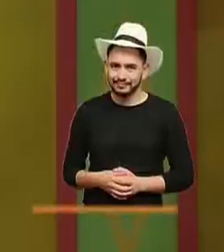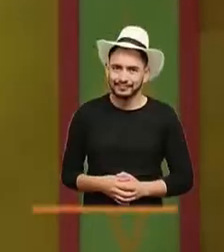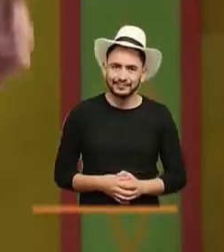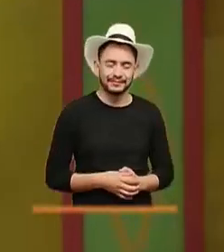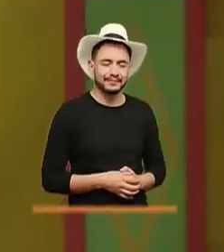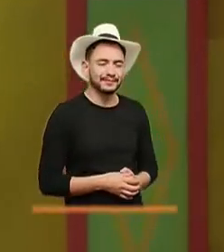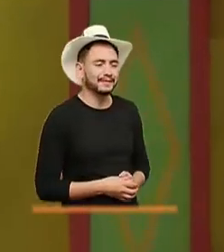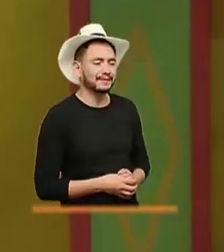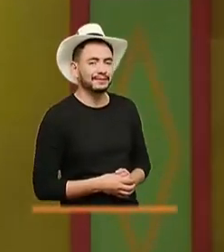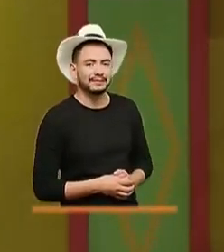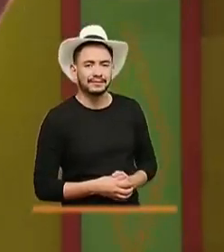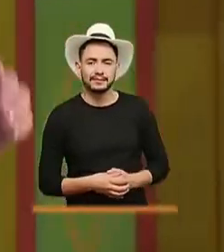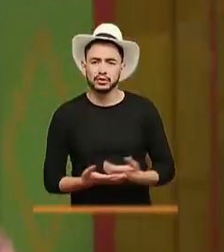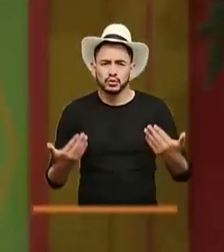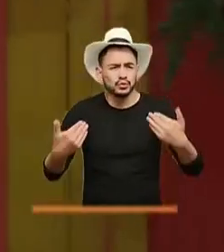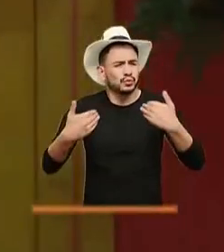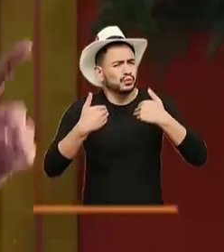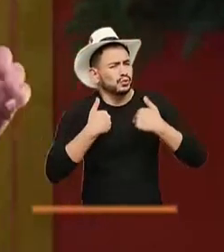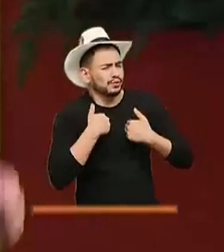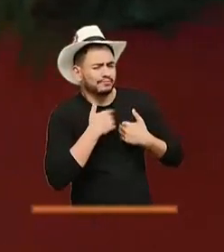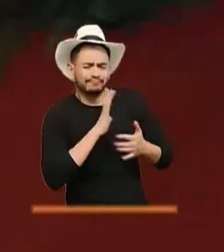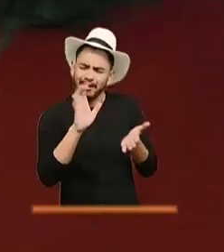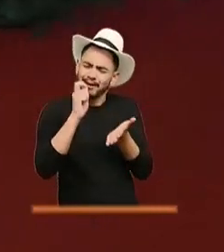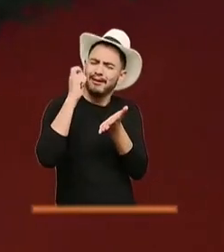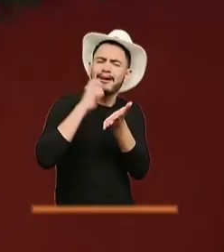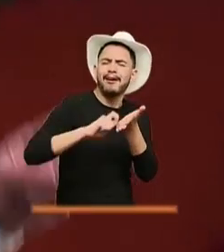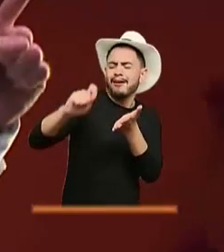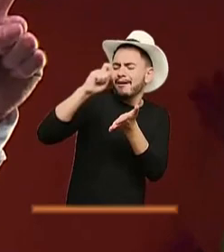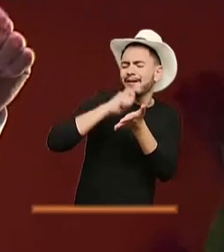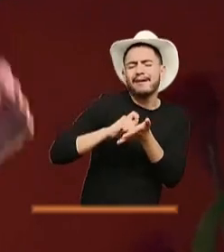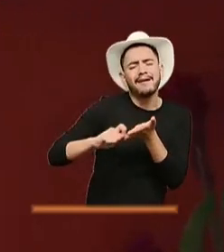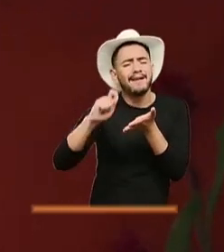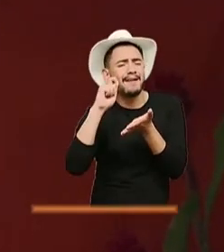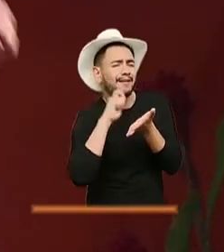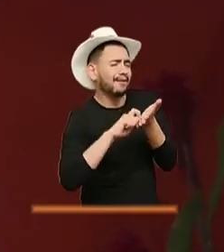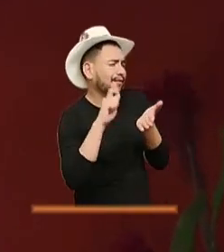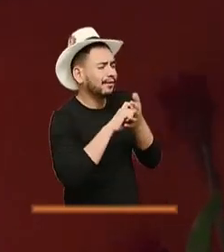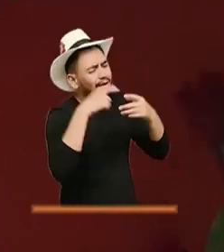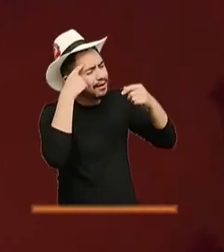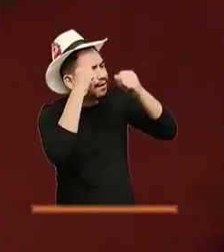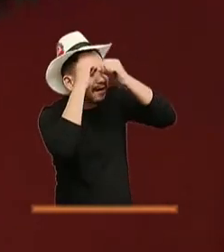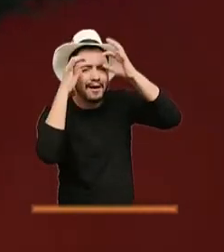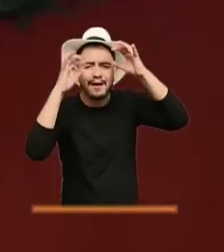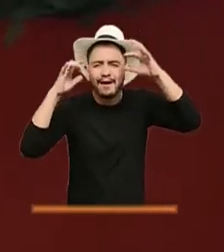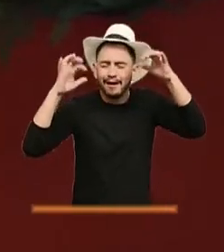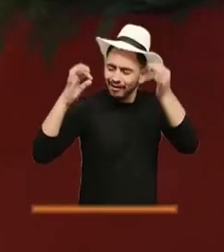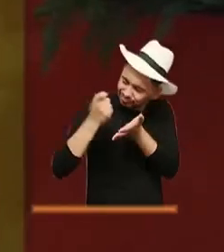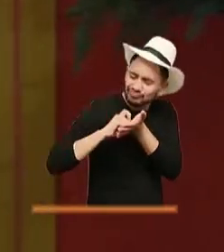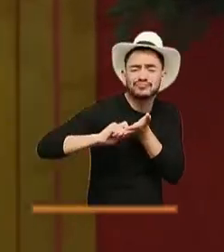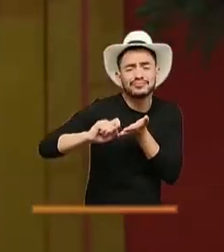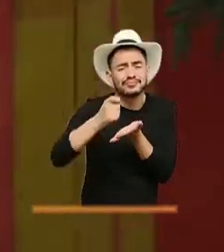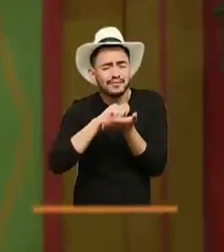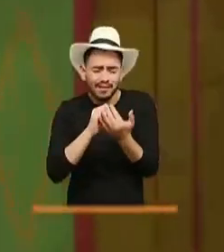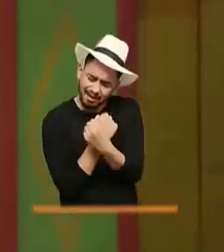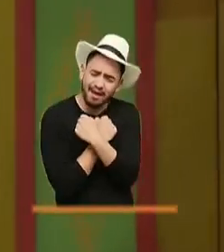Yo sí prefiero escribir unos versos inspirados, pa' que con amor se